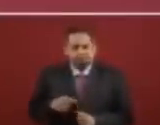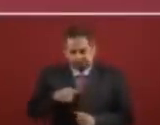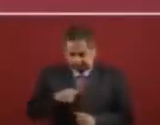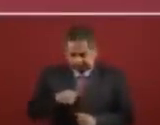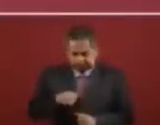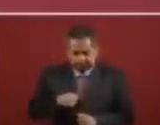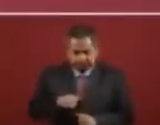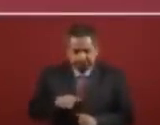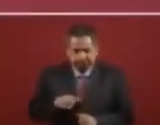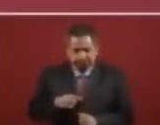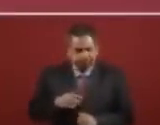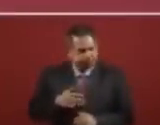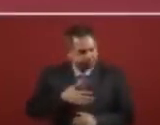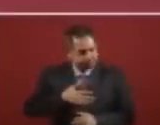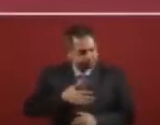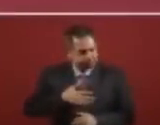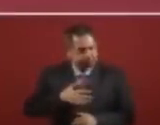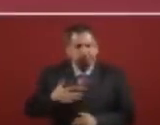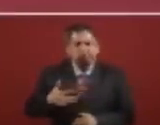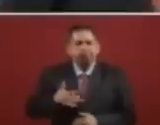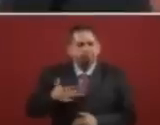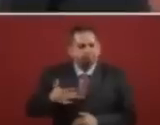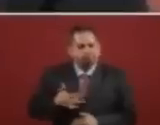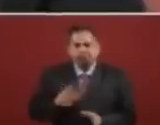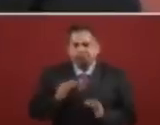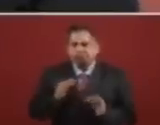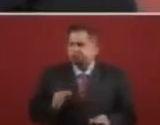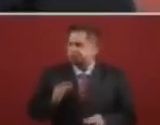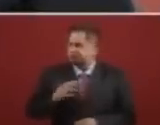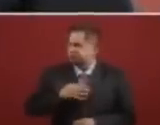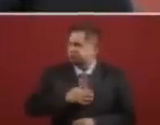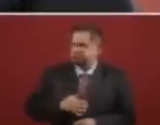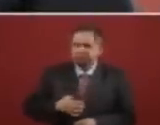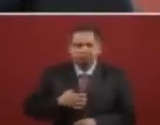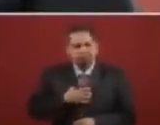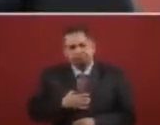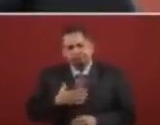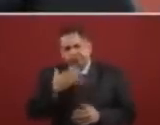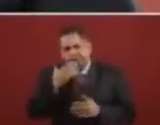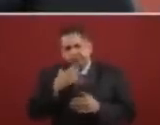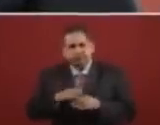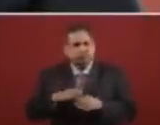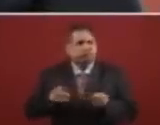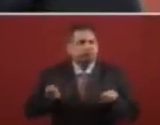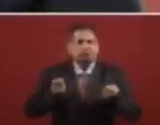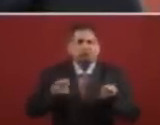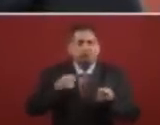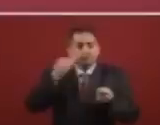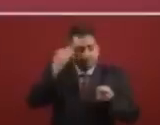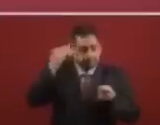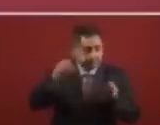la dicha enorme de gobernar en un tiempo